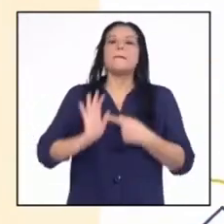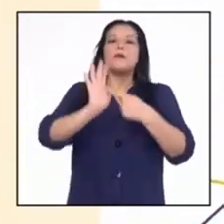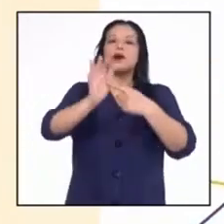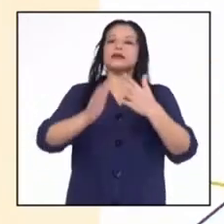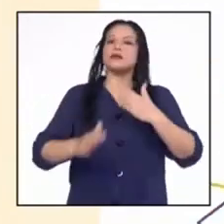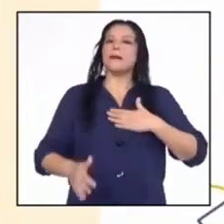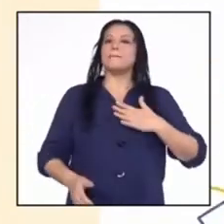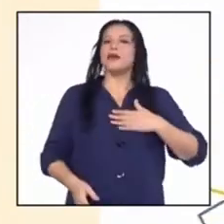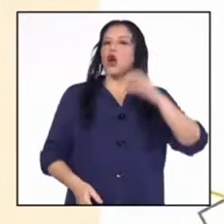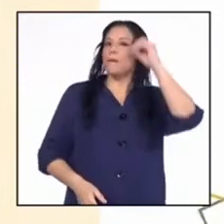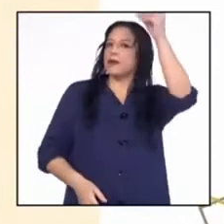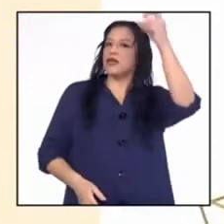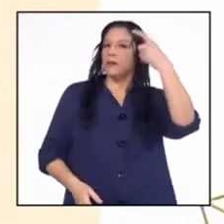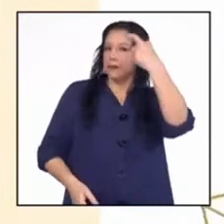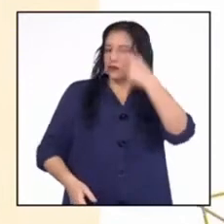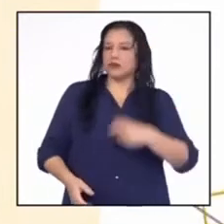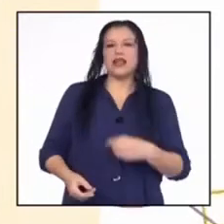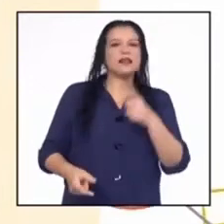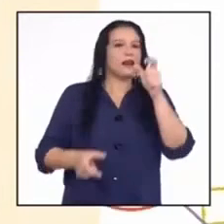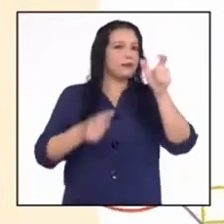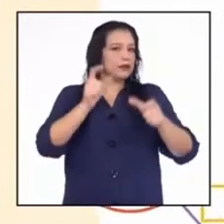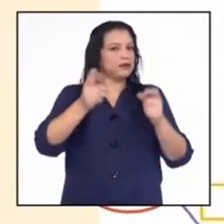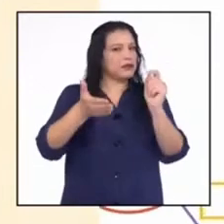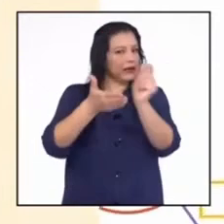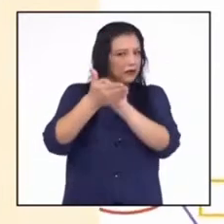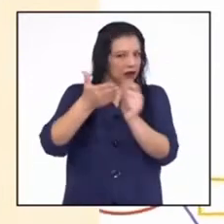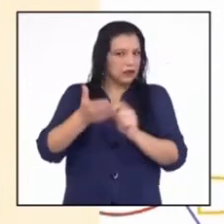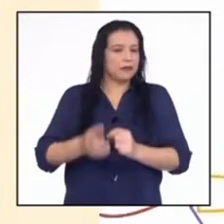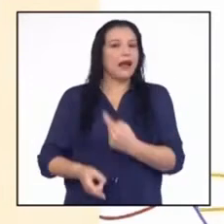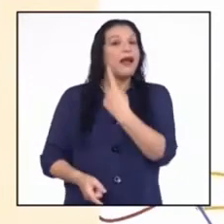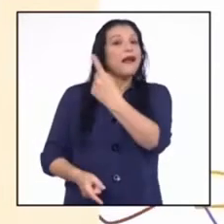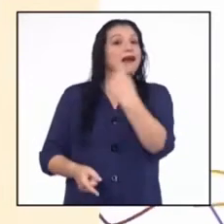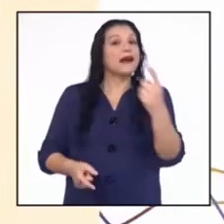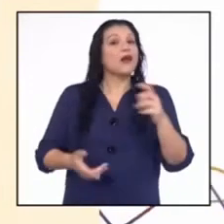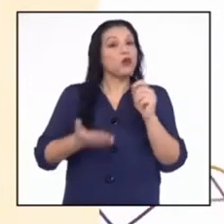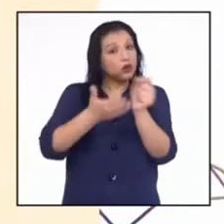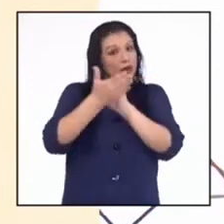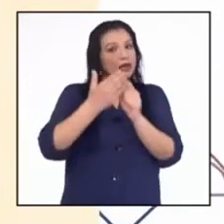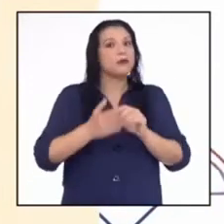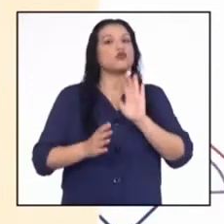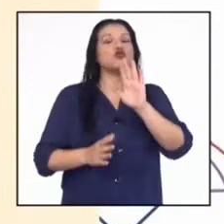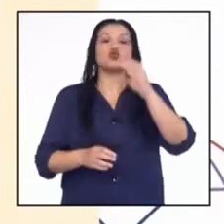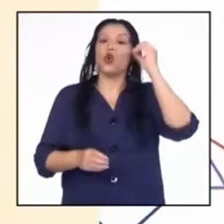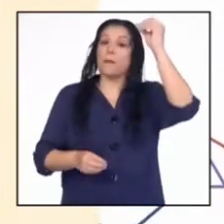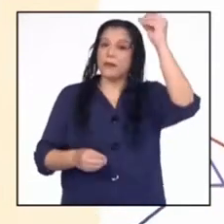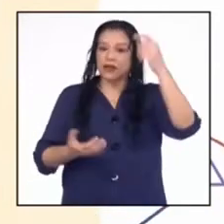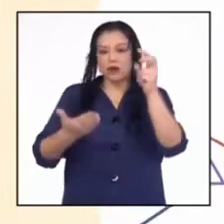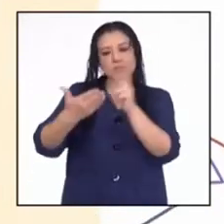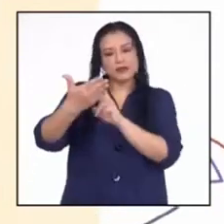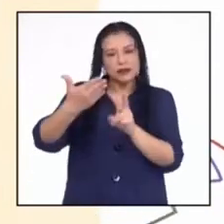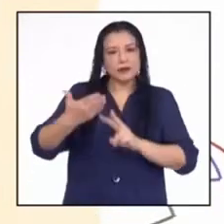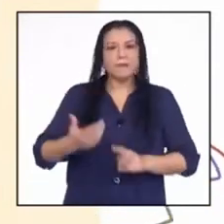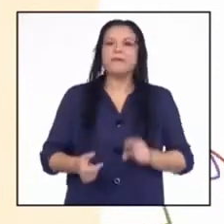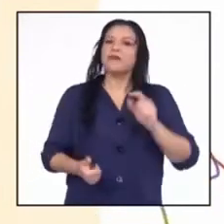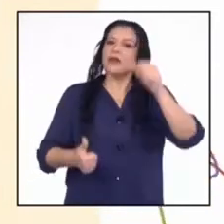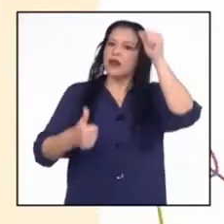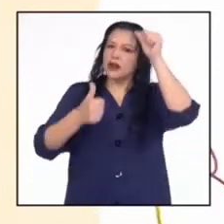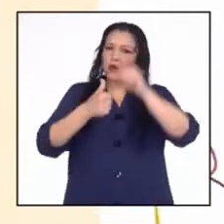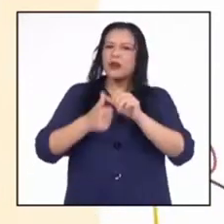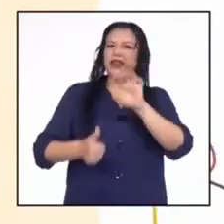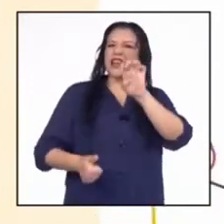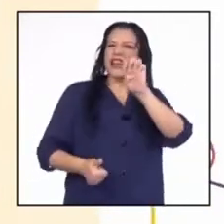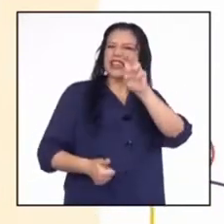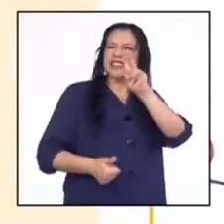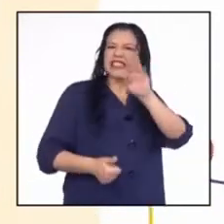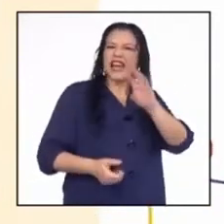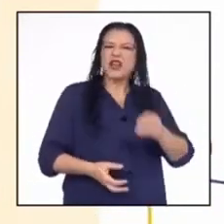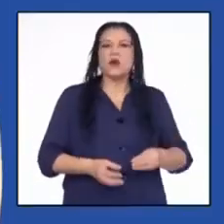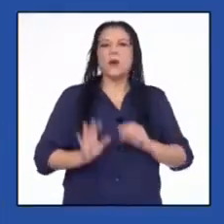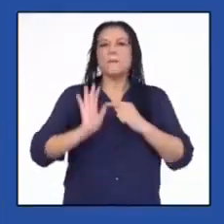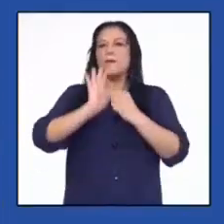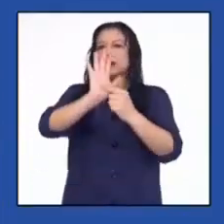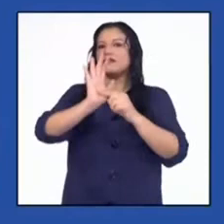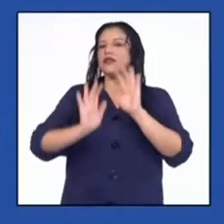personal del autor. Es decir, la opinión de cada uno de ustedes en casa. Recuerden que el ensayo muestra su opinión.